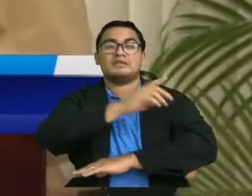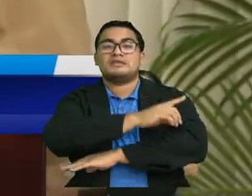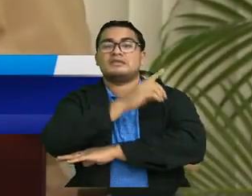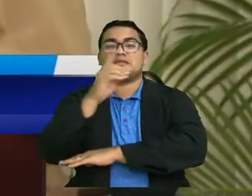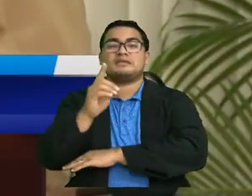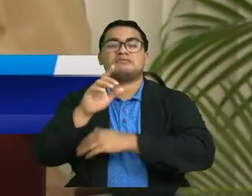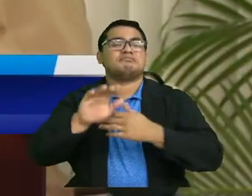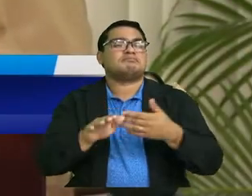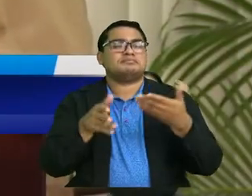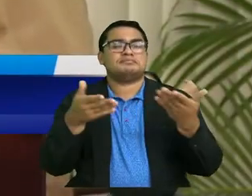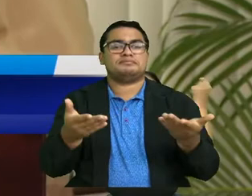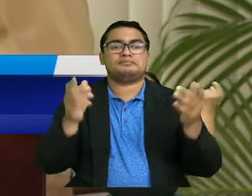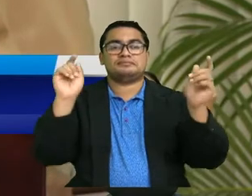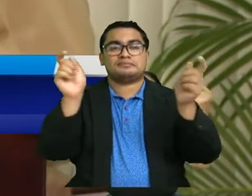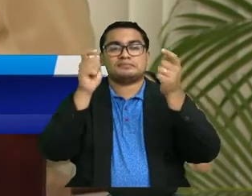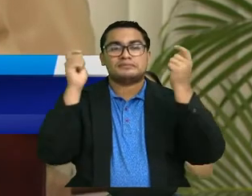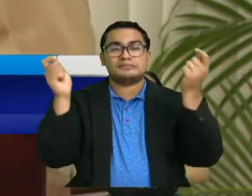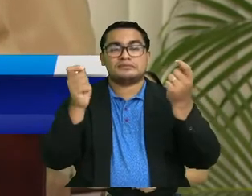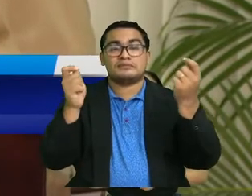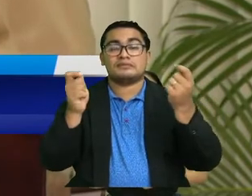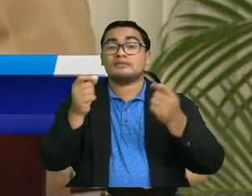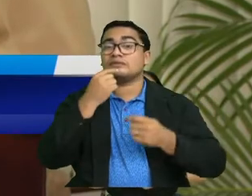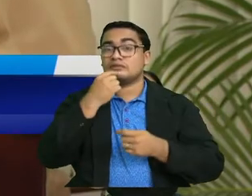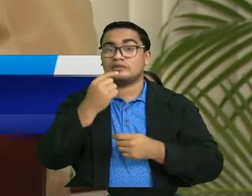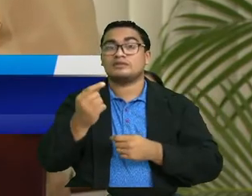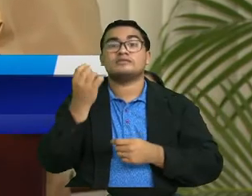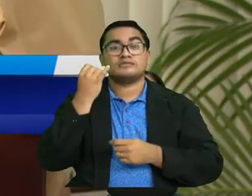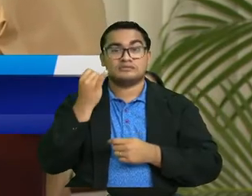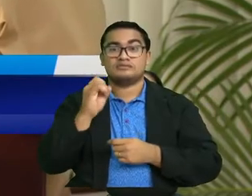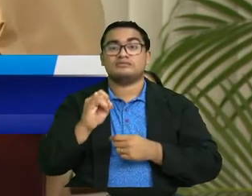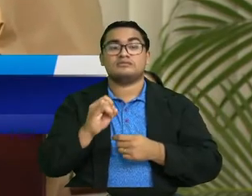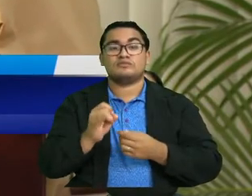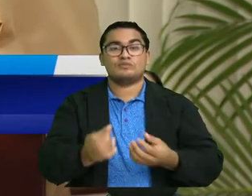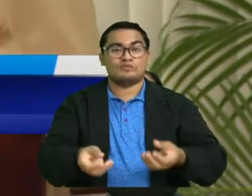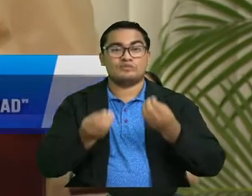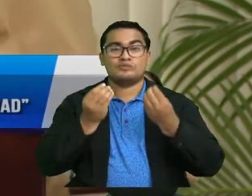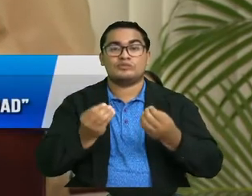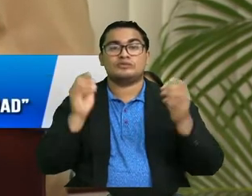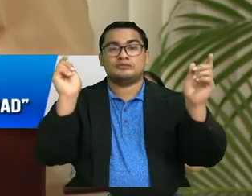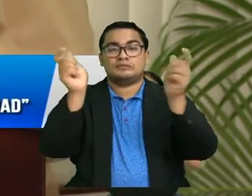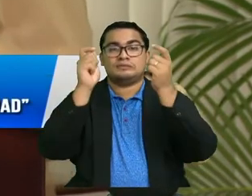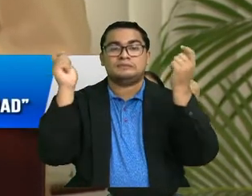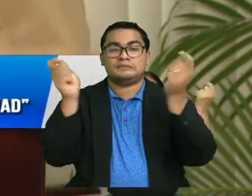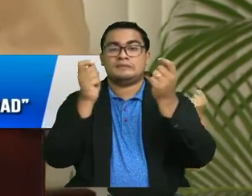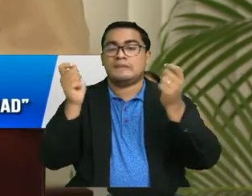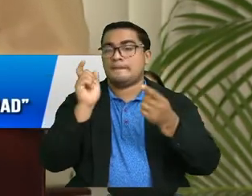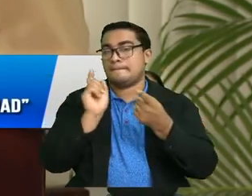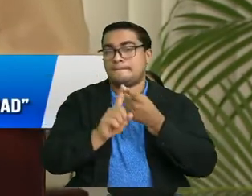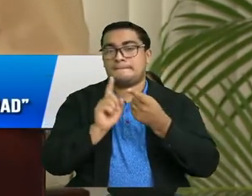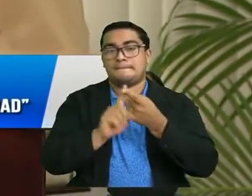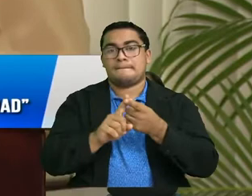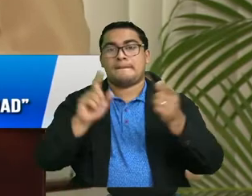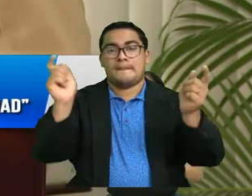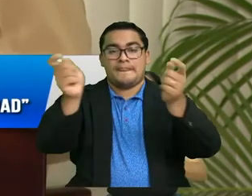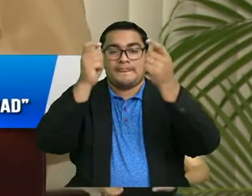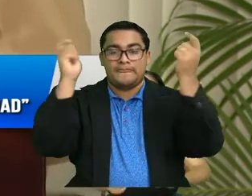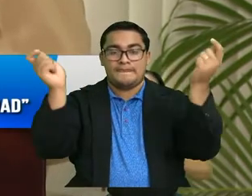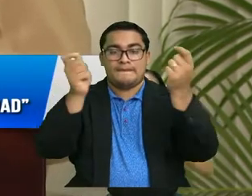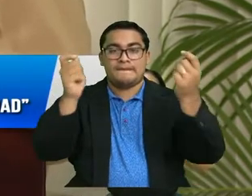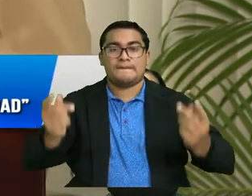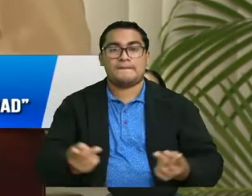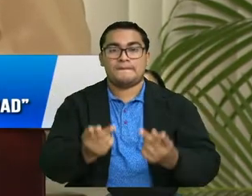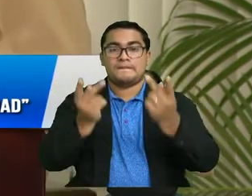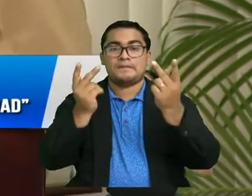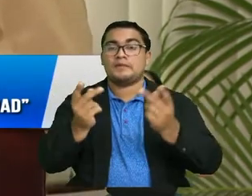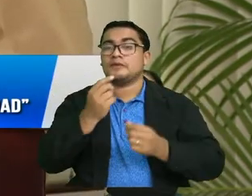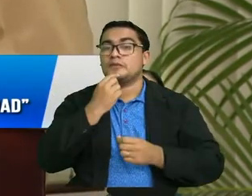celebrar. Y sí, hay mucho que celebrar. En primer lugar, celebramos la vida. Porque